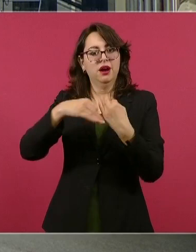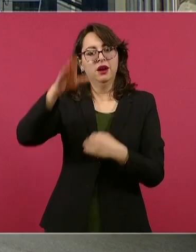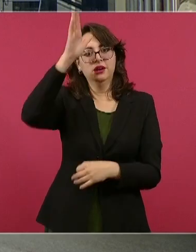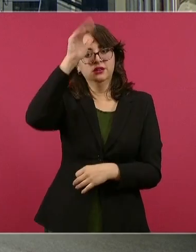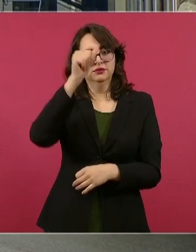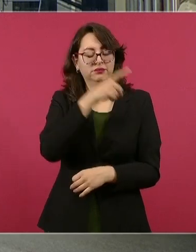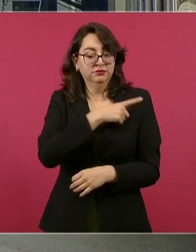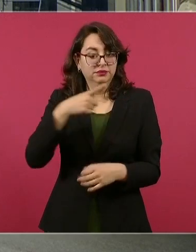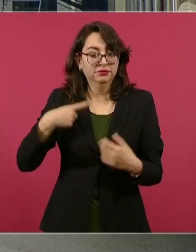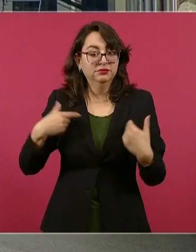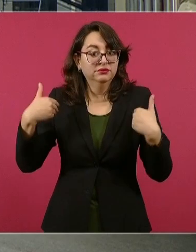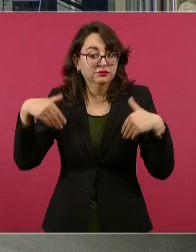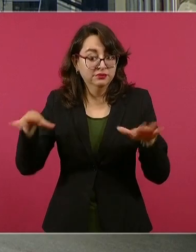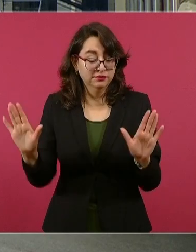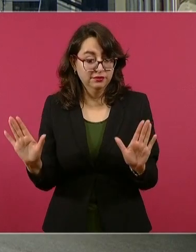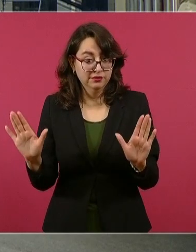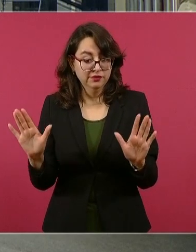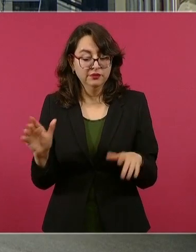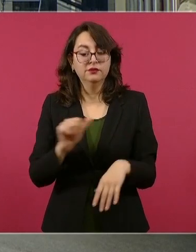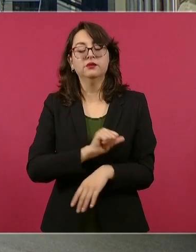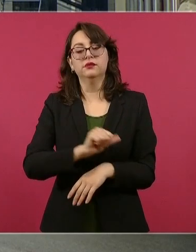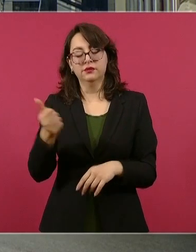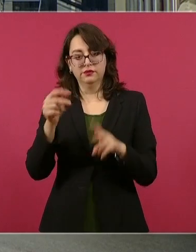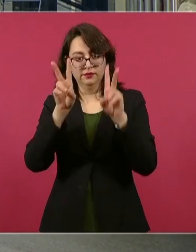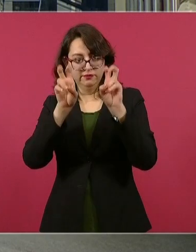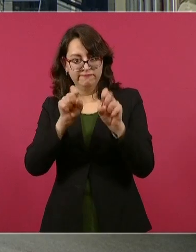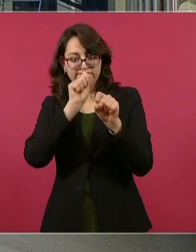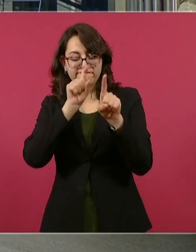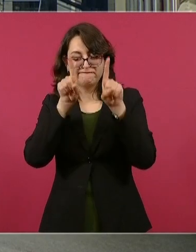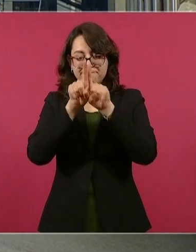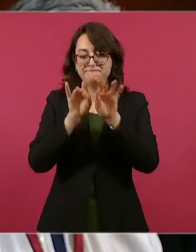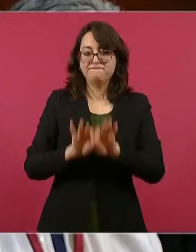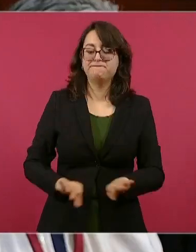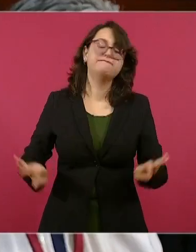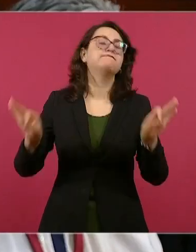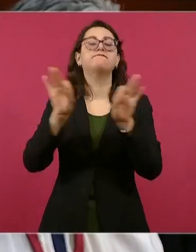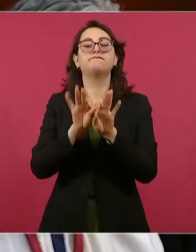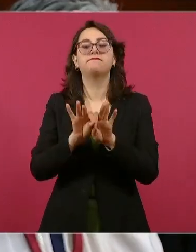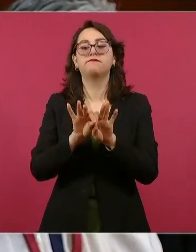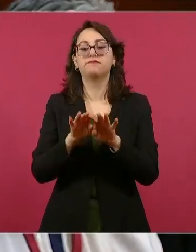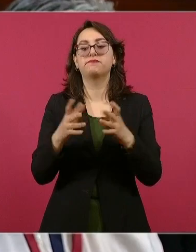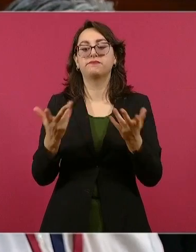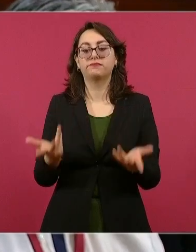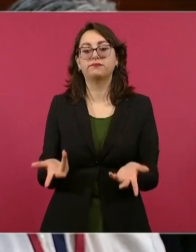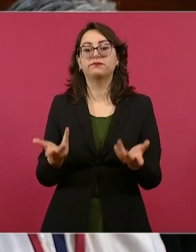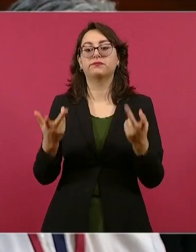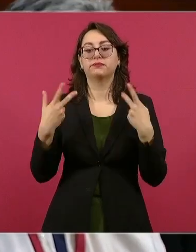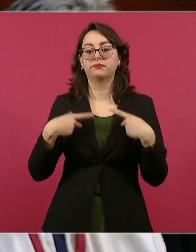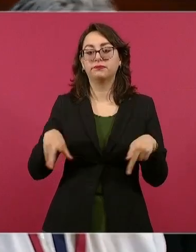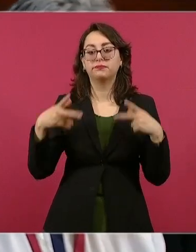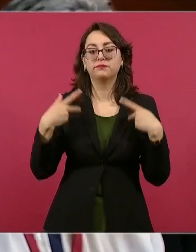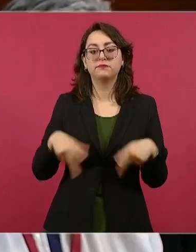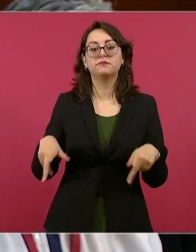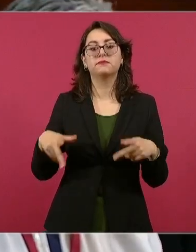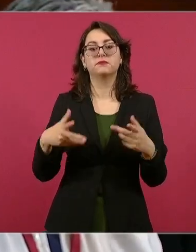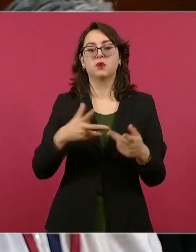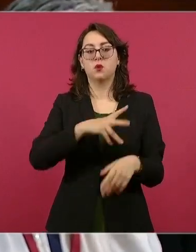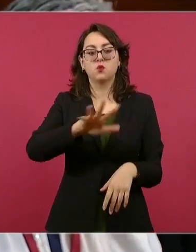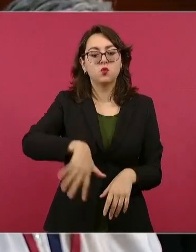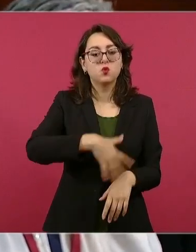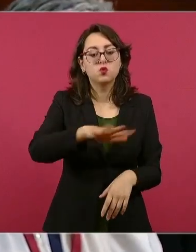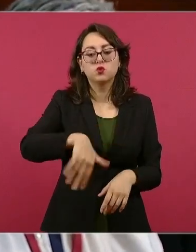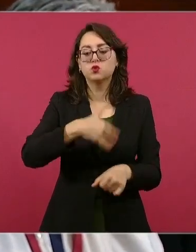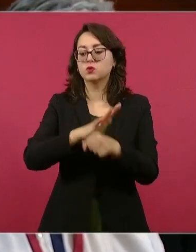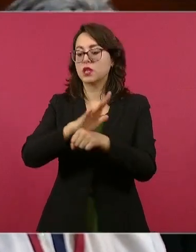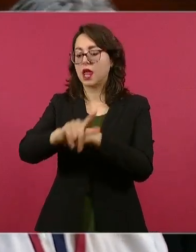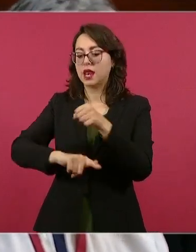tema de los animales, la gente que recoge animales de la calle, que rescata, etcétera. Hay